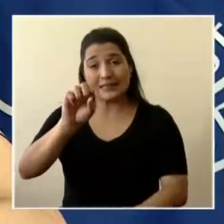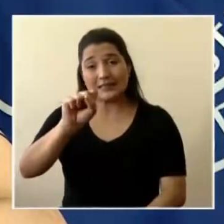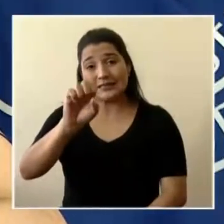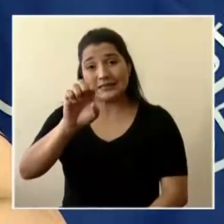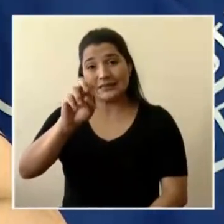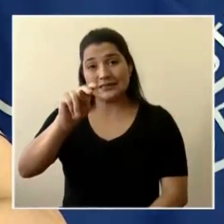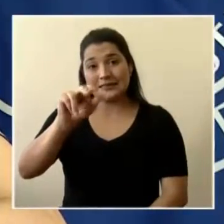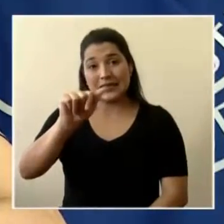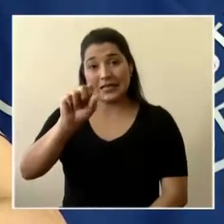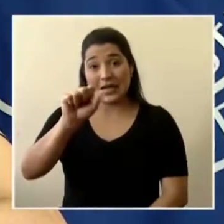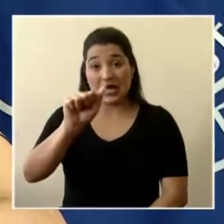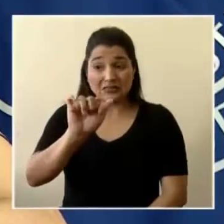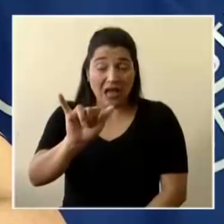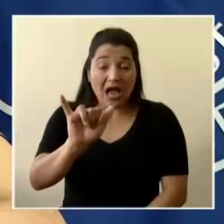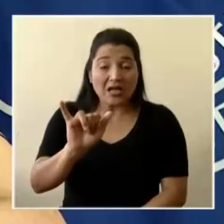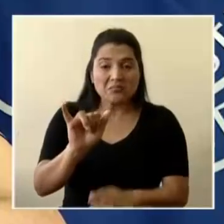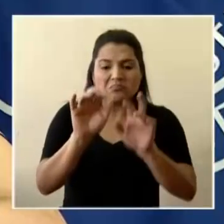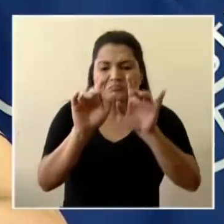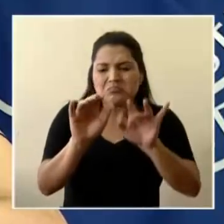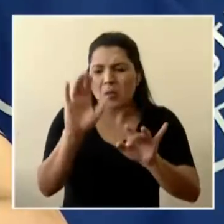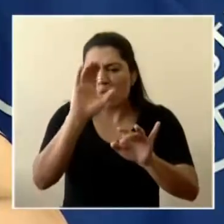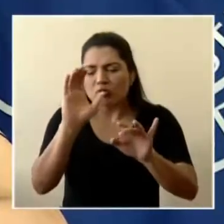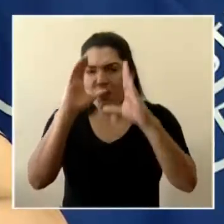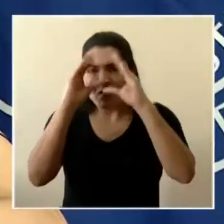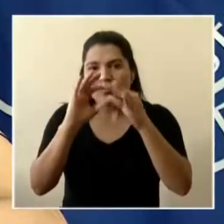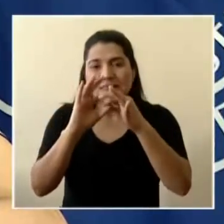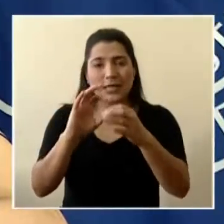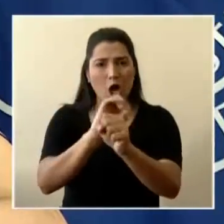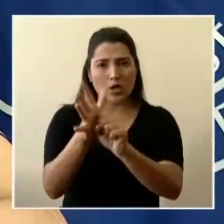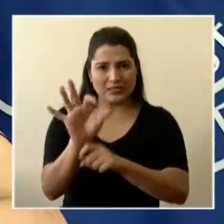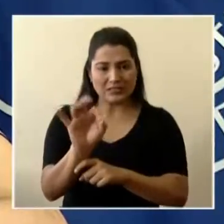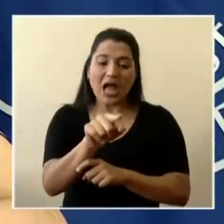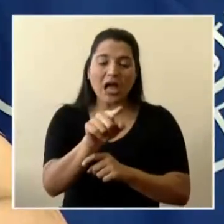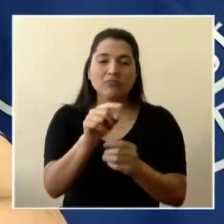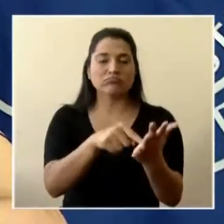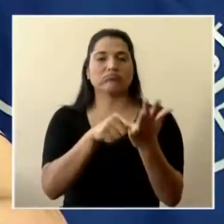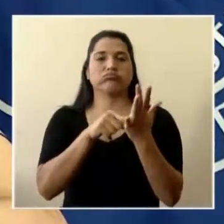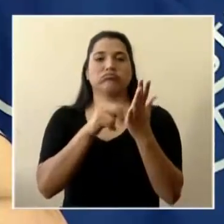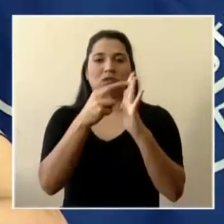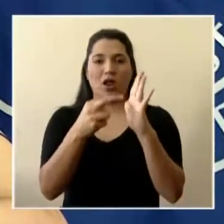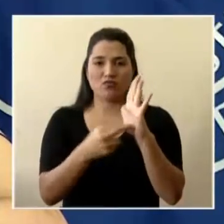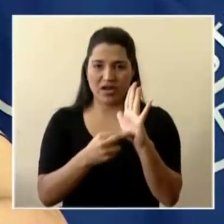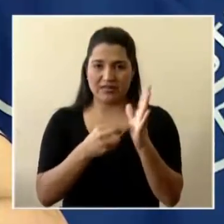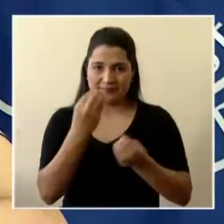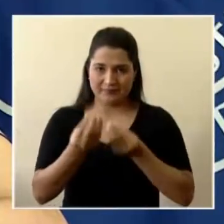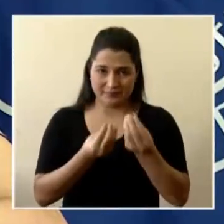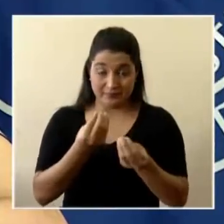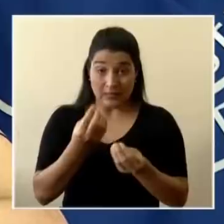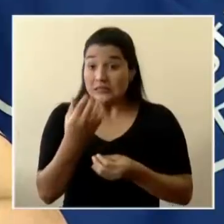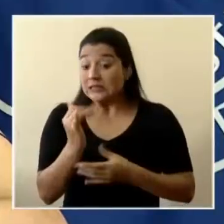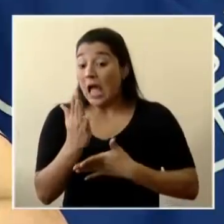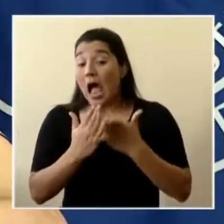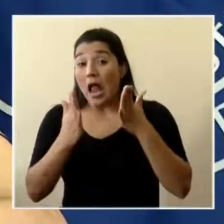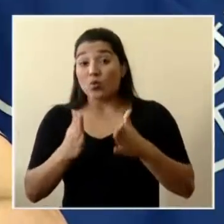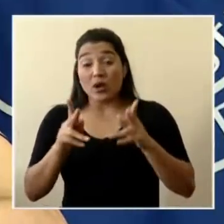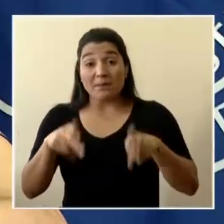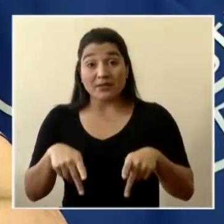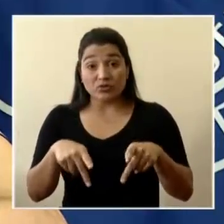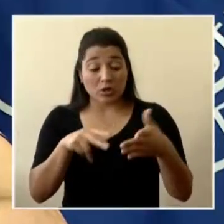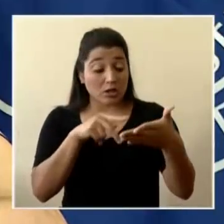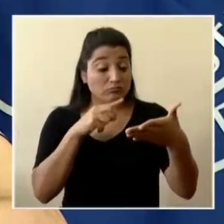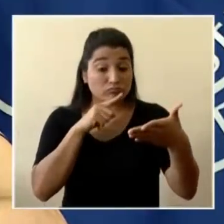está, pongan información en el buscador sobre COVID-19 y están esos lineamientos, y que en caso de que se incumpla cualquier medida que esté contemplada